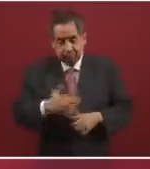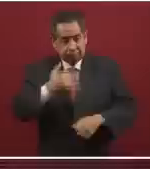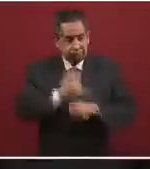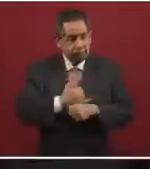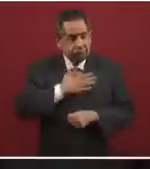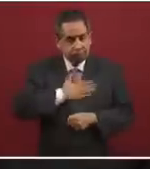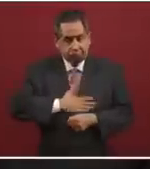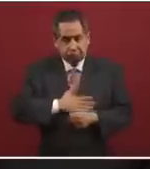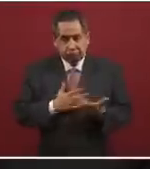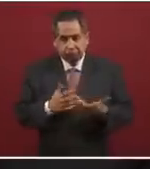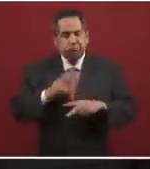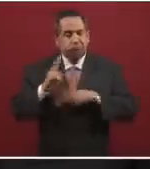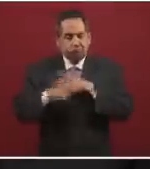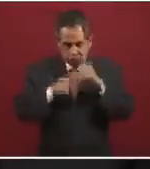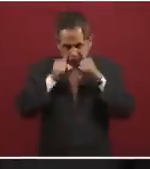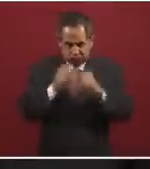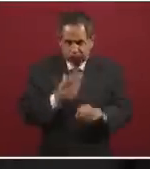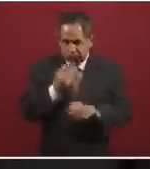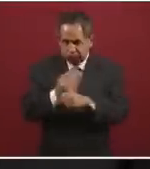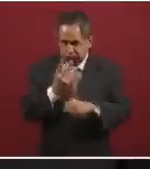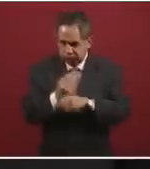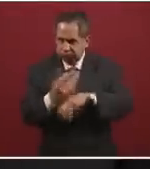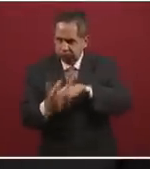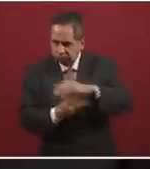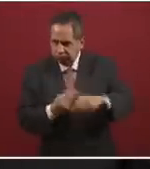injusticias, se van a reparar